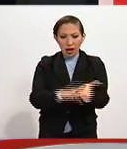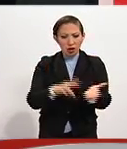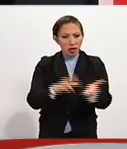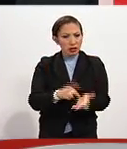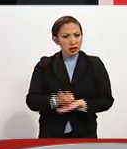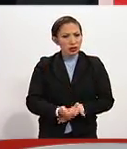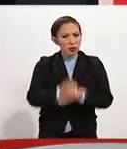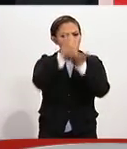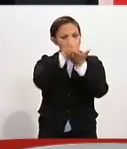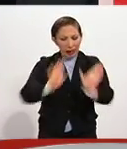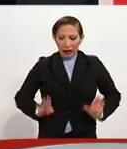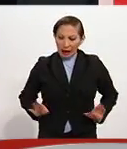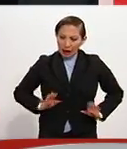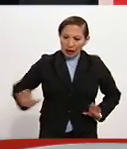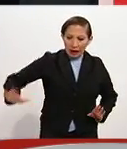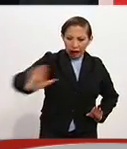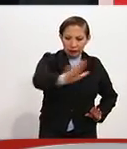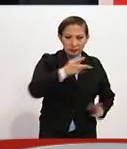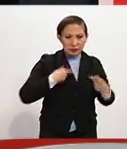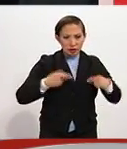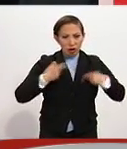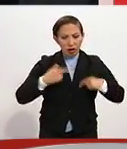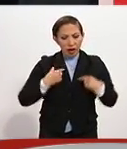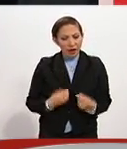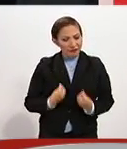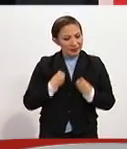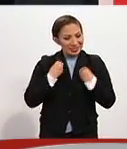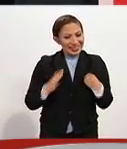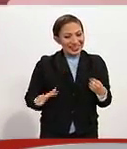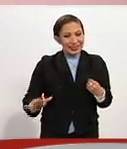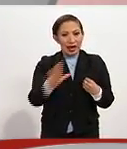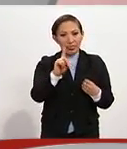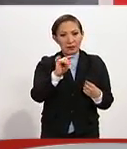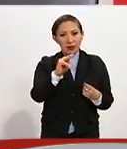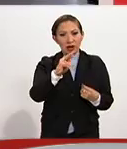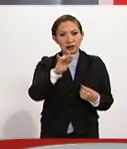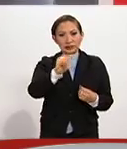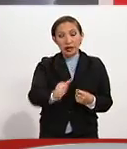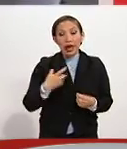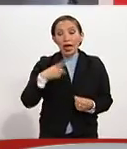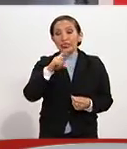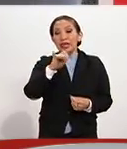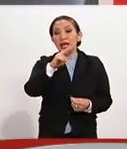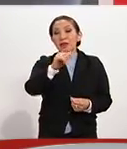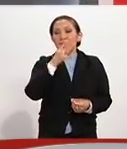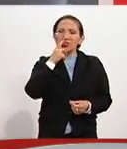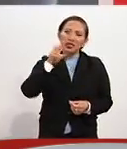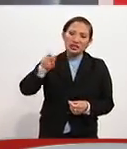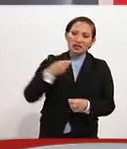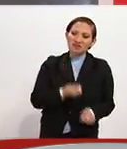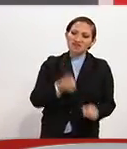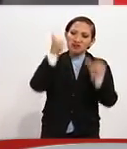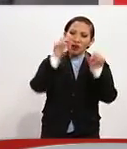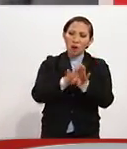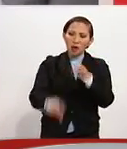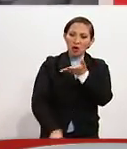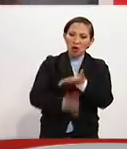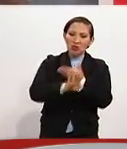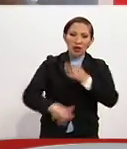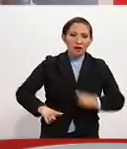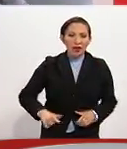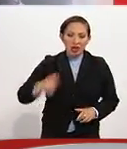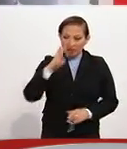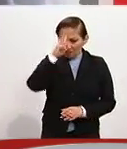forman, al carácter de nuestra gente, a la vitalidad de nuestra democracia. Dilma Rousseff califica su destitución como un golpe de